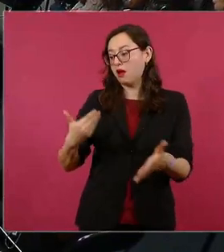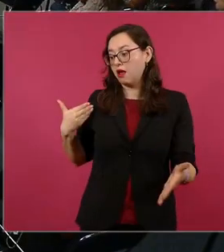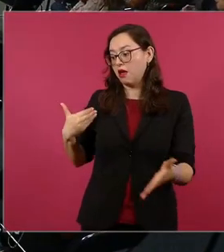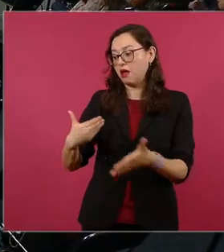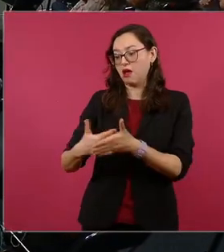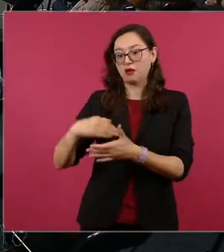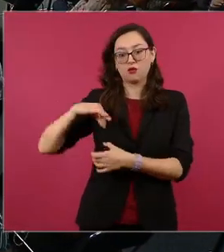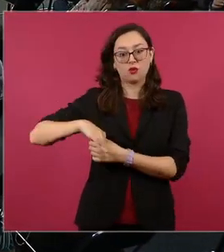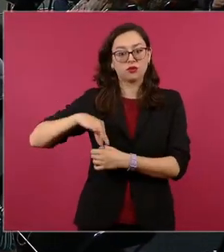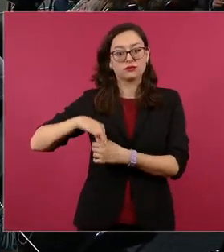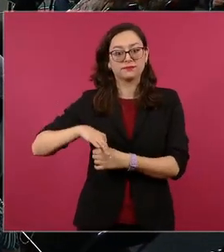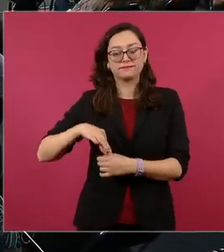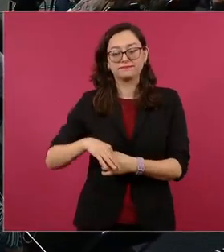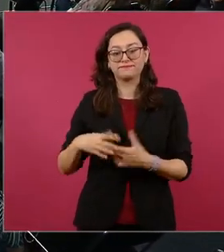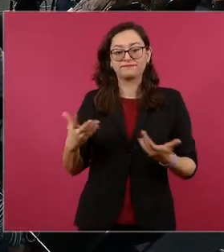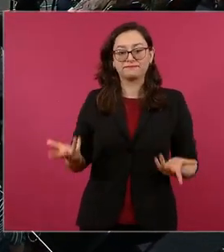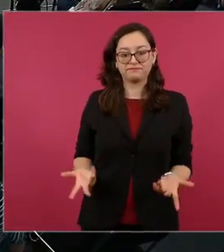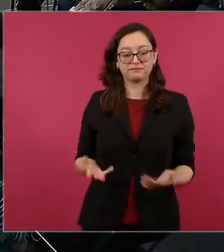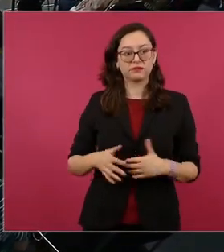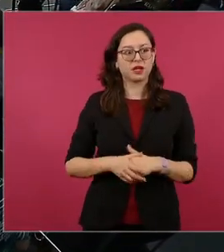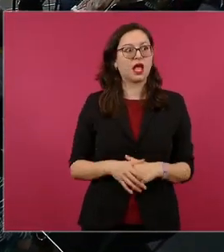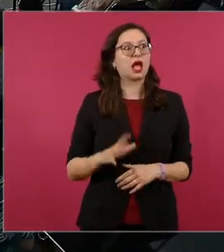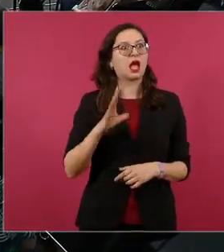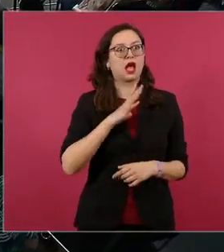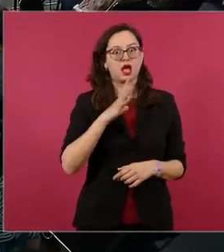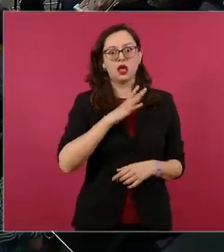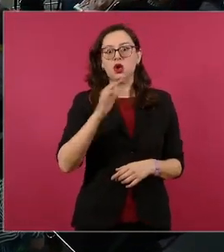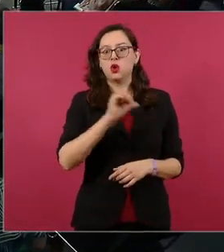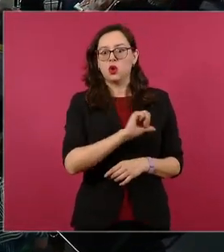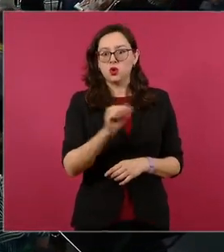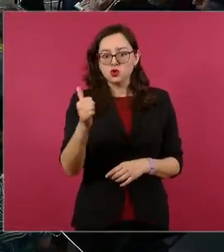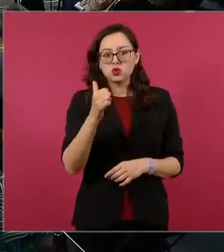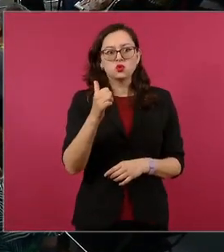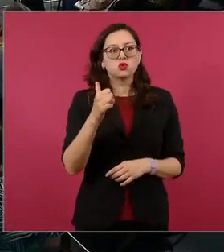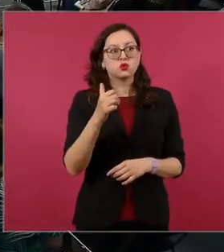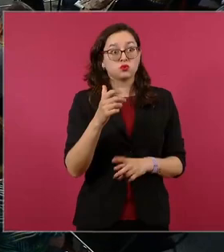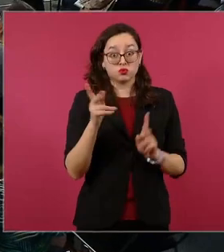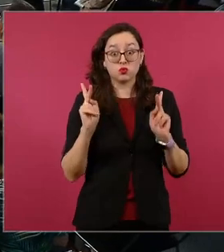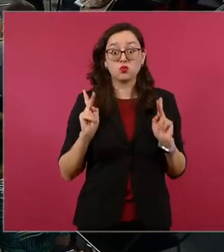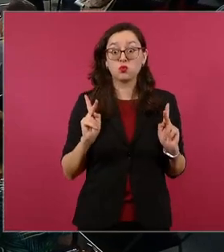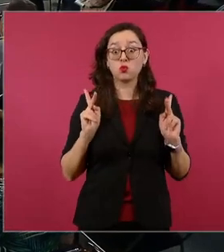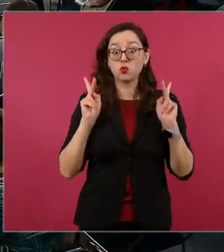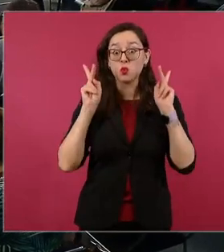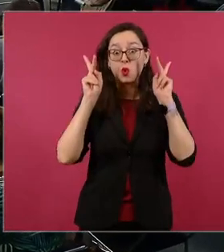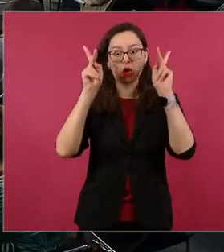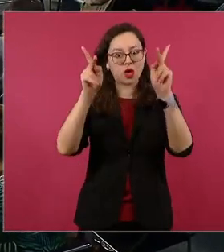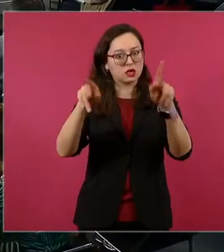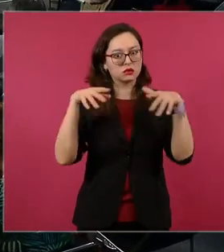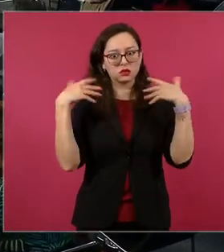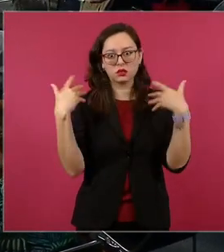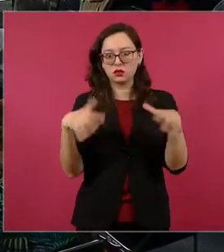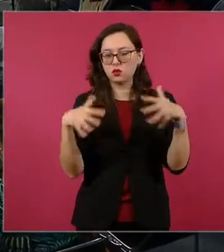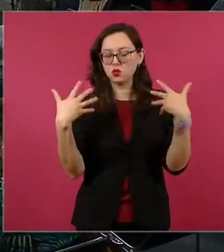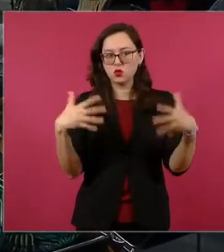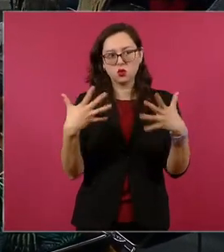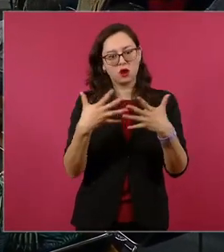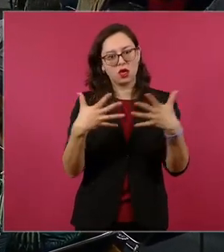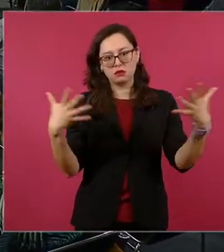A ver si no tienes la foto del puente, porque hay unas obras que son